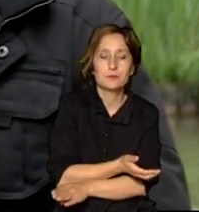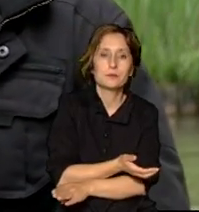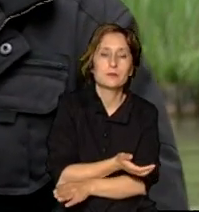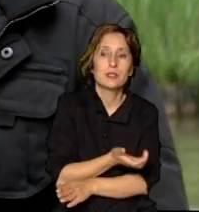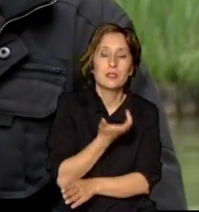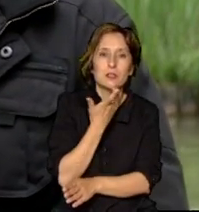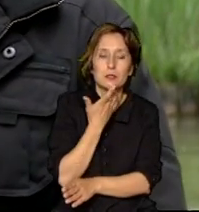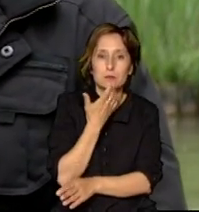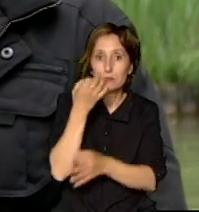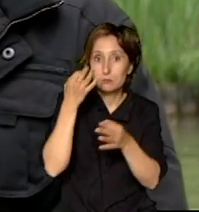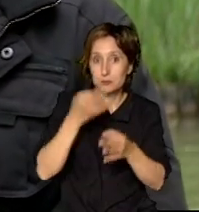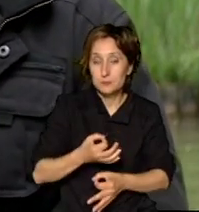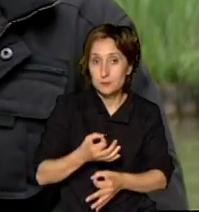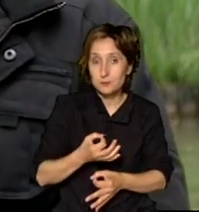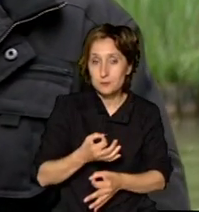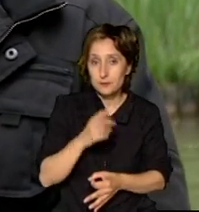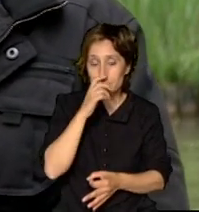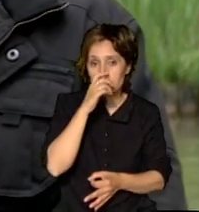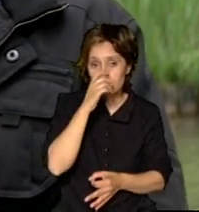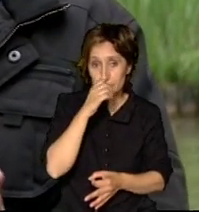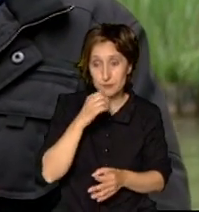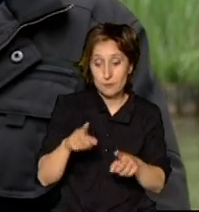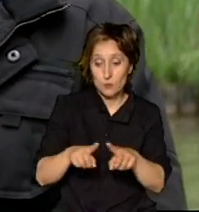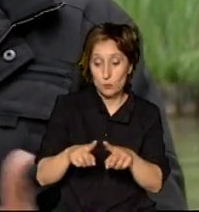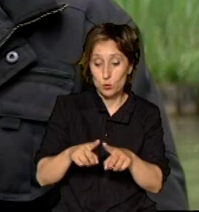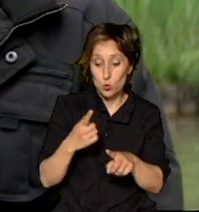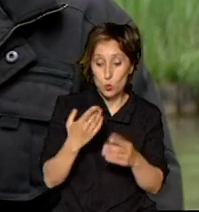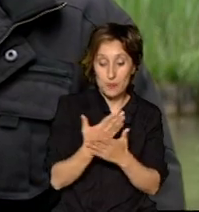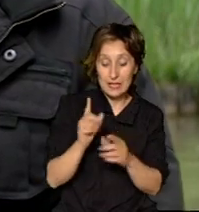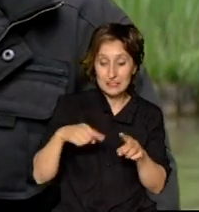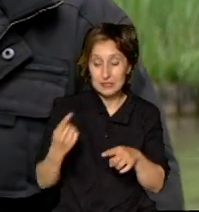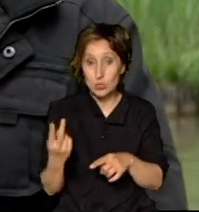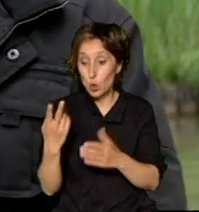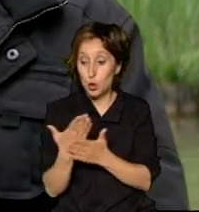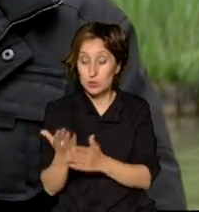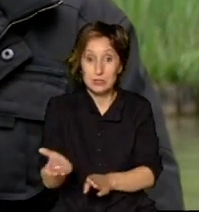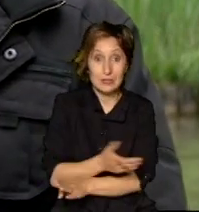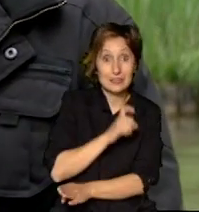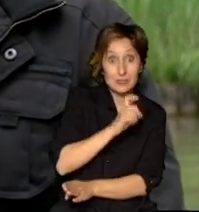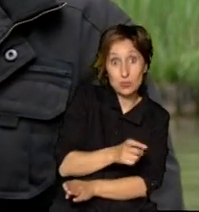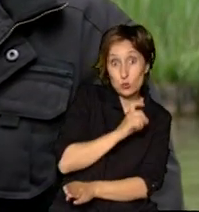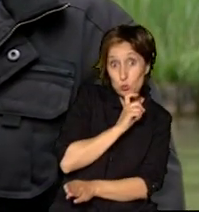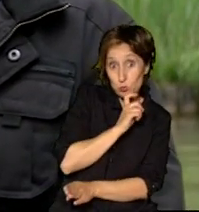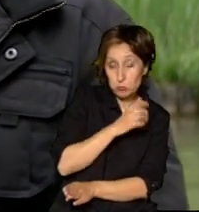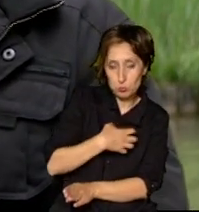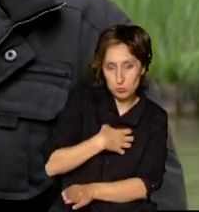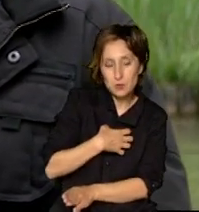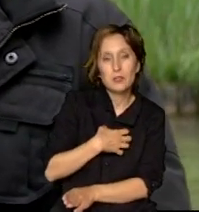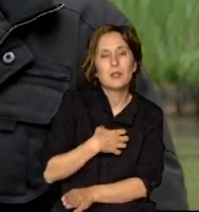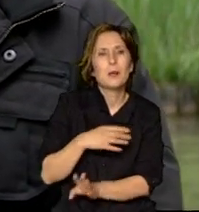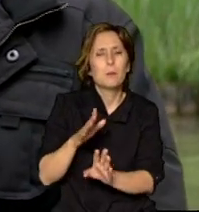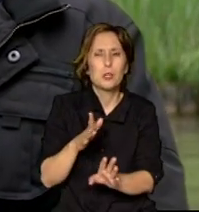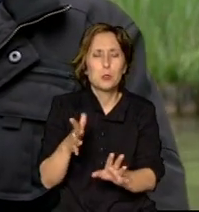fiabilidad reducida no es la misma que hacer una predicción de un día para otro o a 2 días vista, pero sí que se pueden dar pues